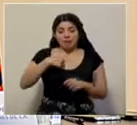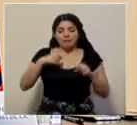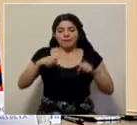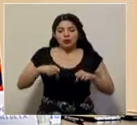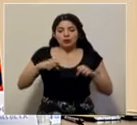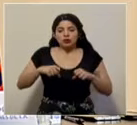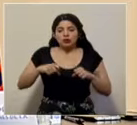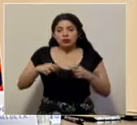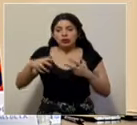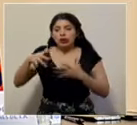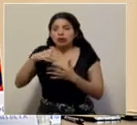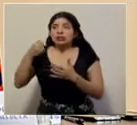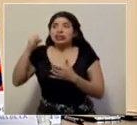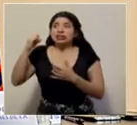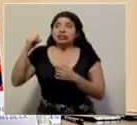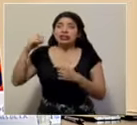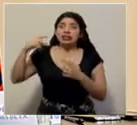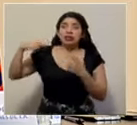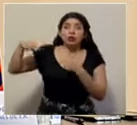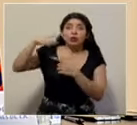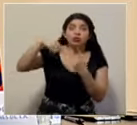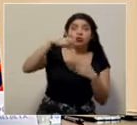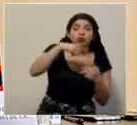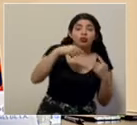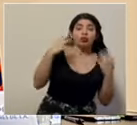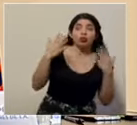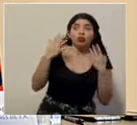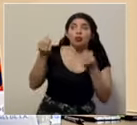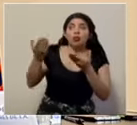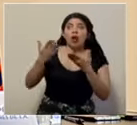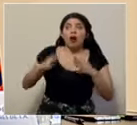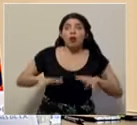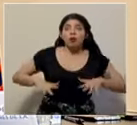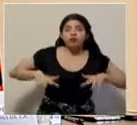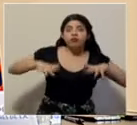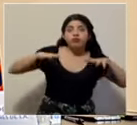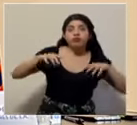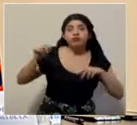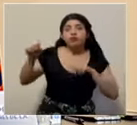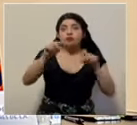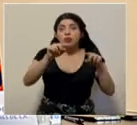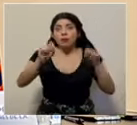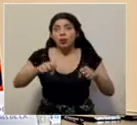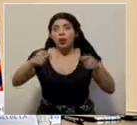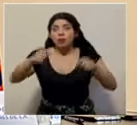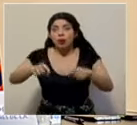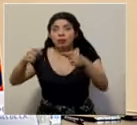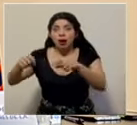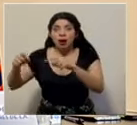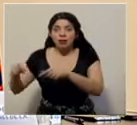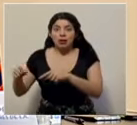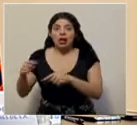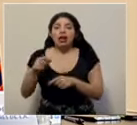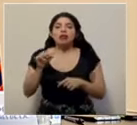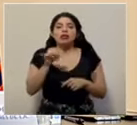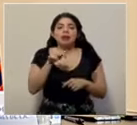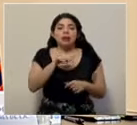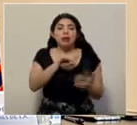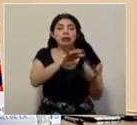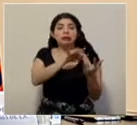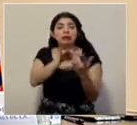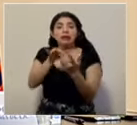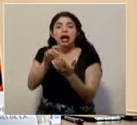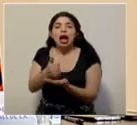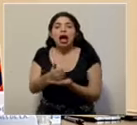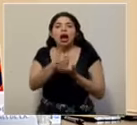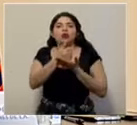tener con un ciclón tropical que podría provocarnos problemas de inundaciones en diferentes sectores, y que nos permita mejorar los canales